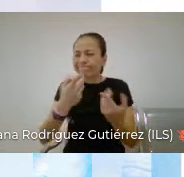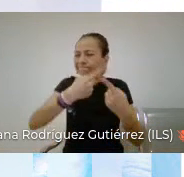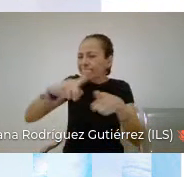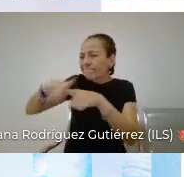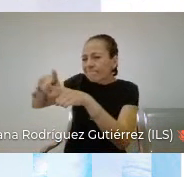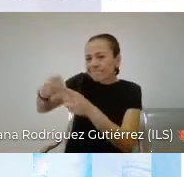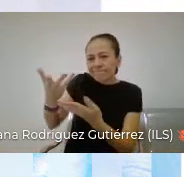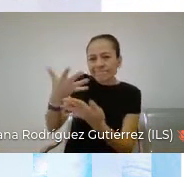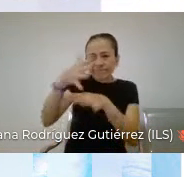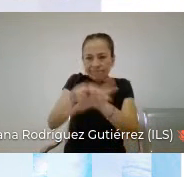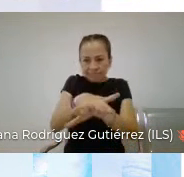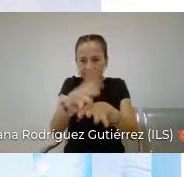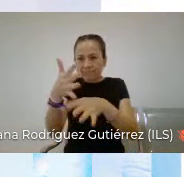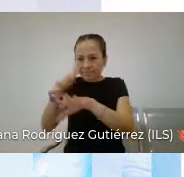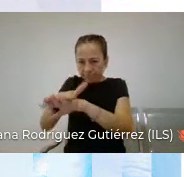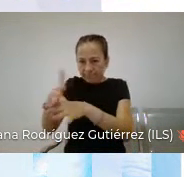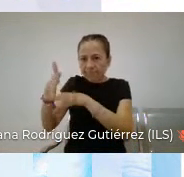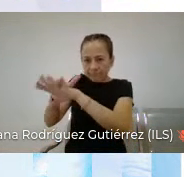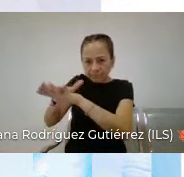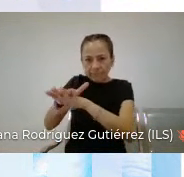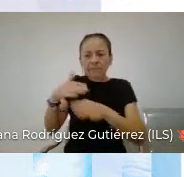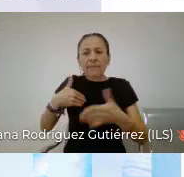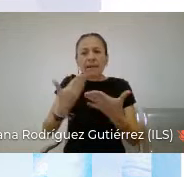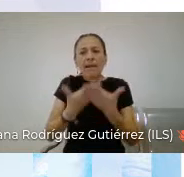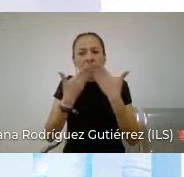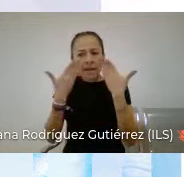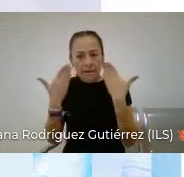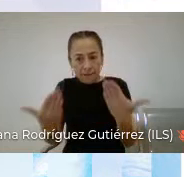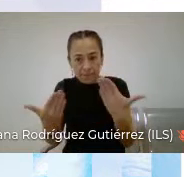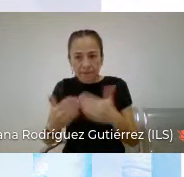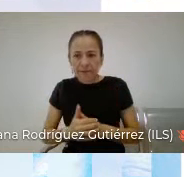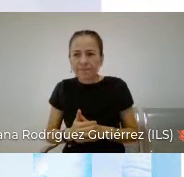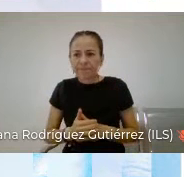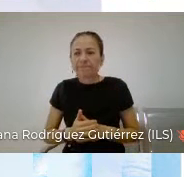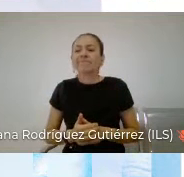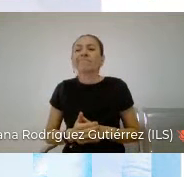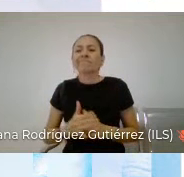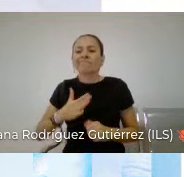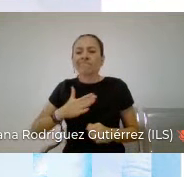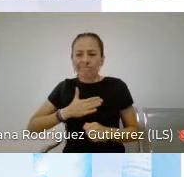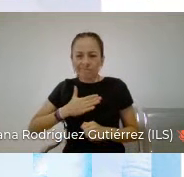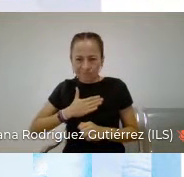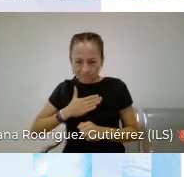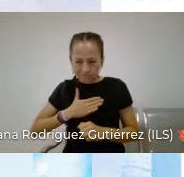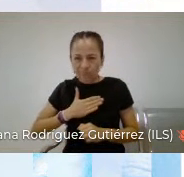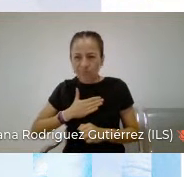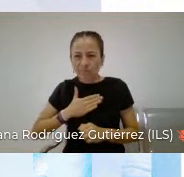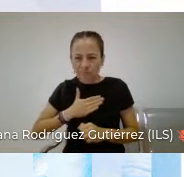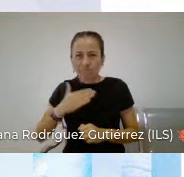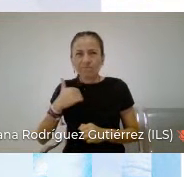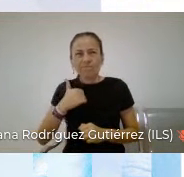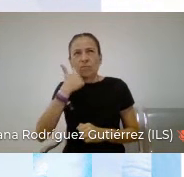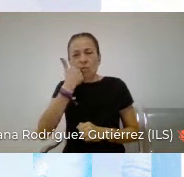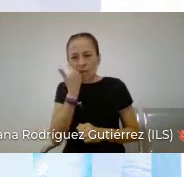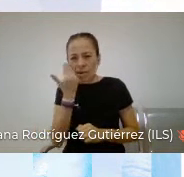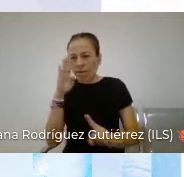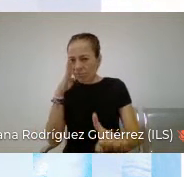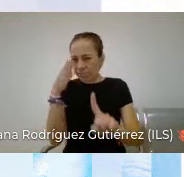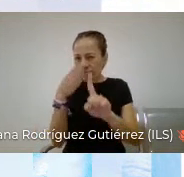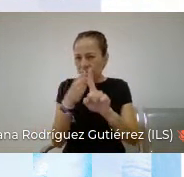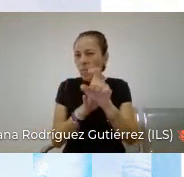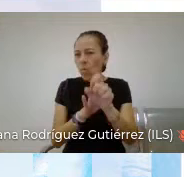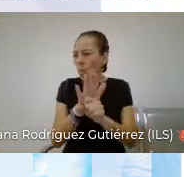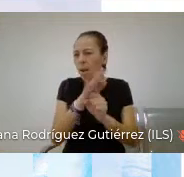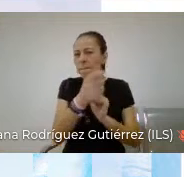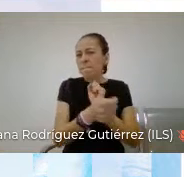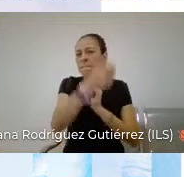como hacer directamente, pues echar un vistazo al problema del que partimos nosotros, ¿no?